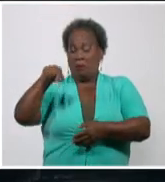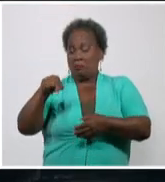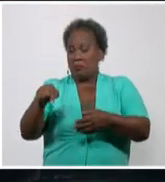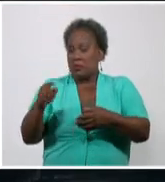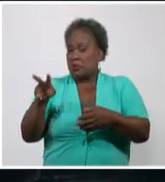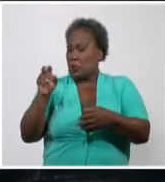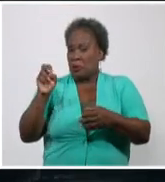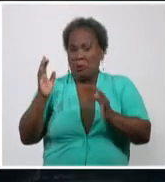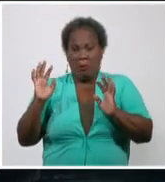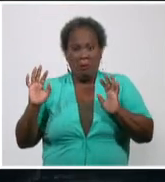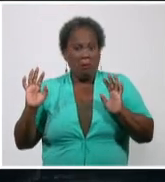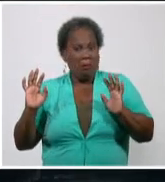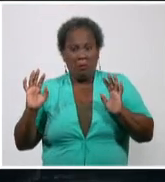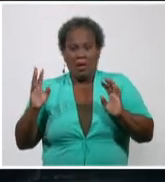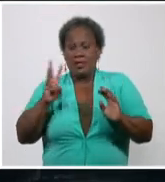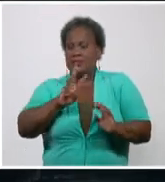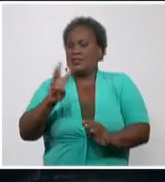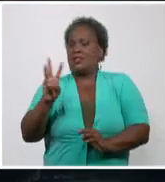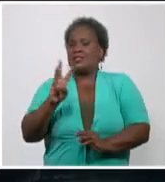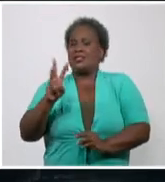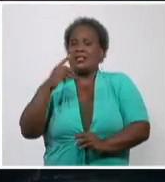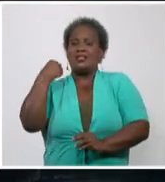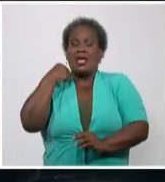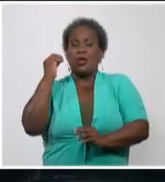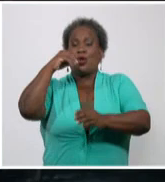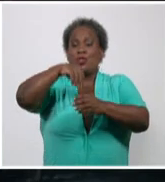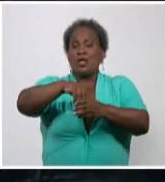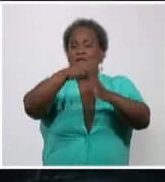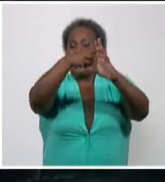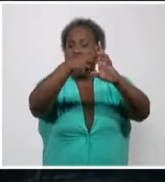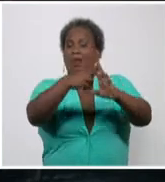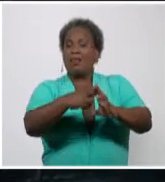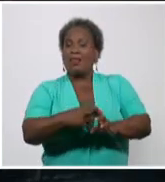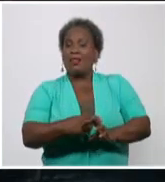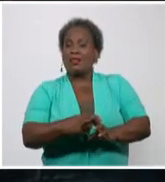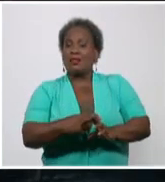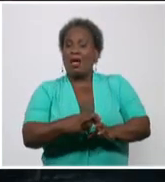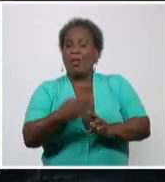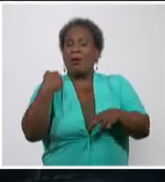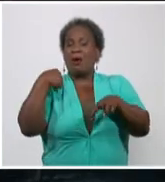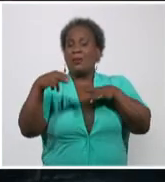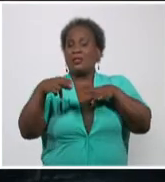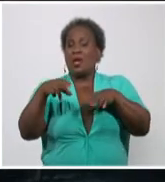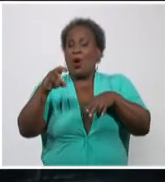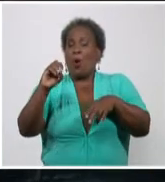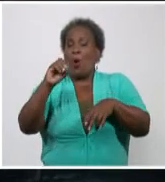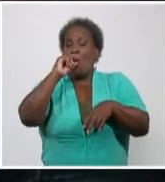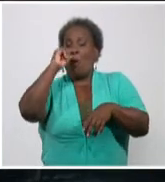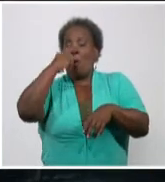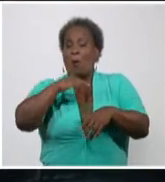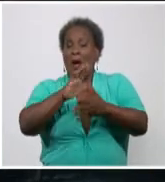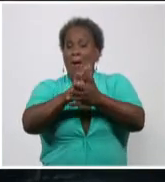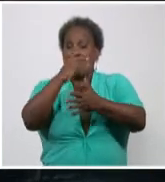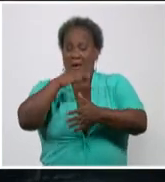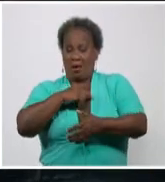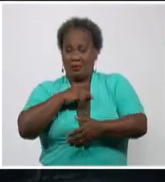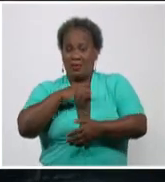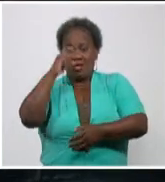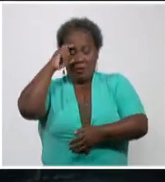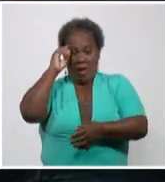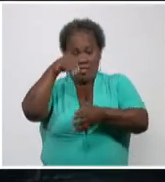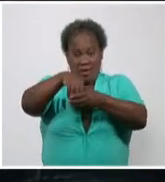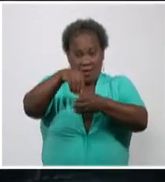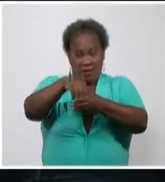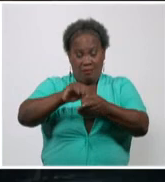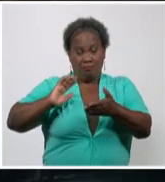nuevo. Estuvo 33 años en el listado unilateral de Washington y la administración Obama, de la que Biden hacía parte, eliminó el